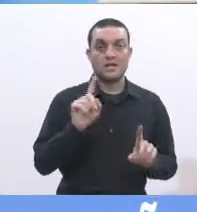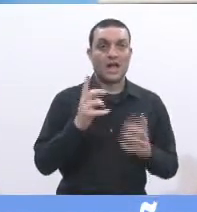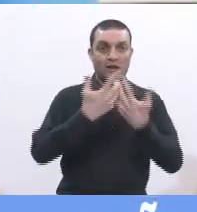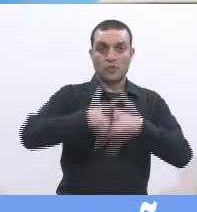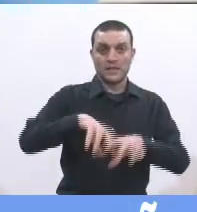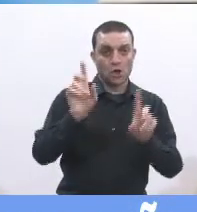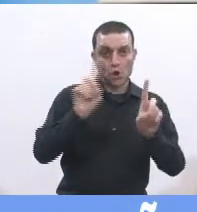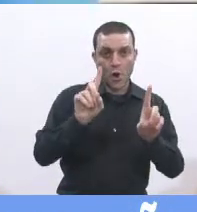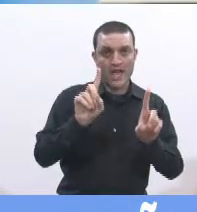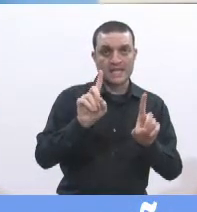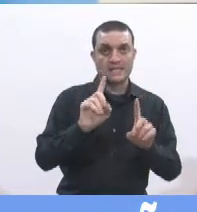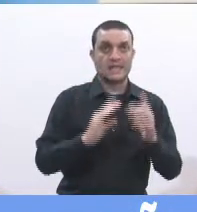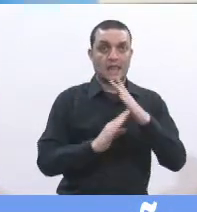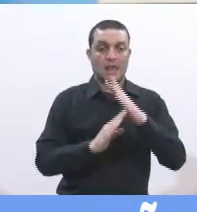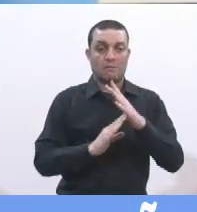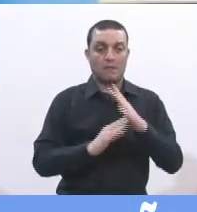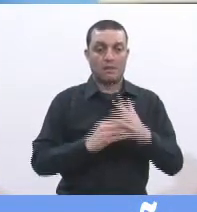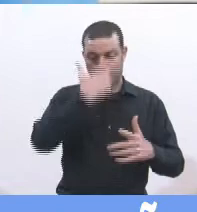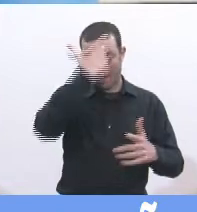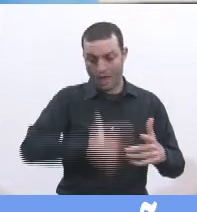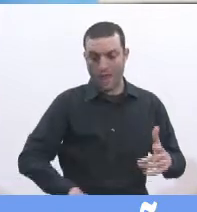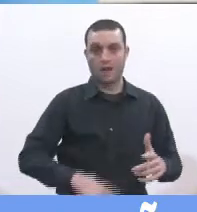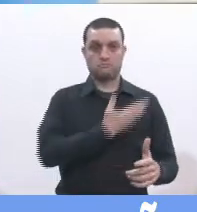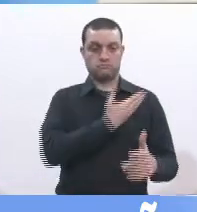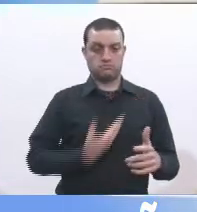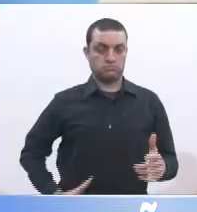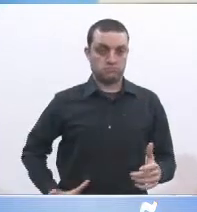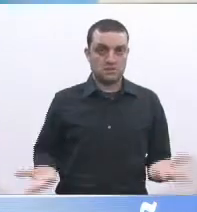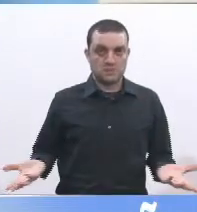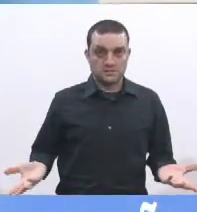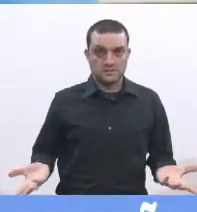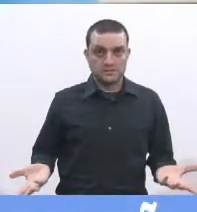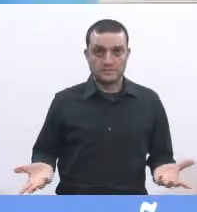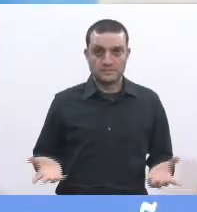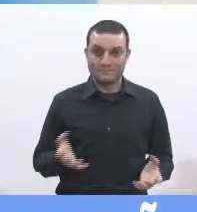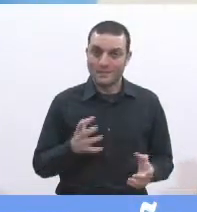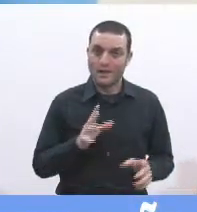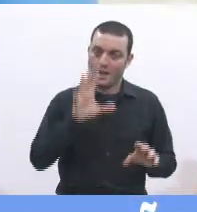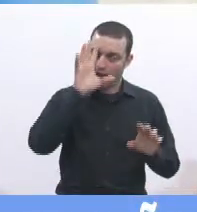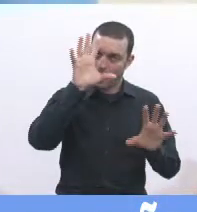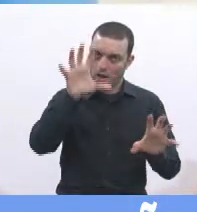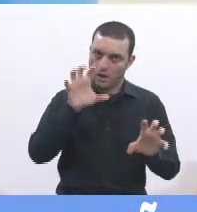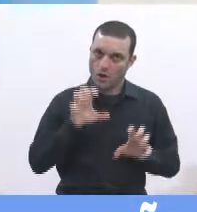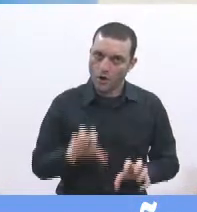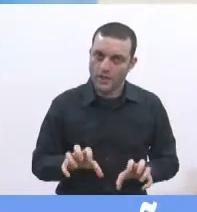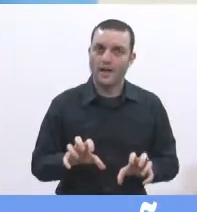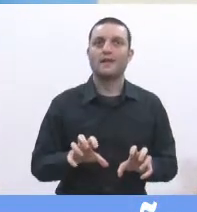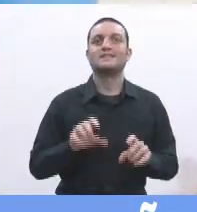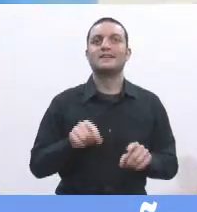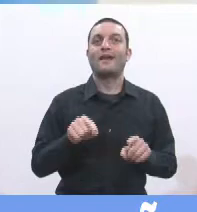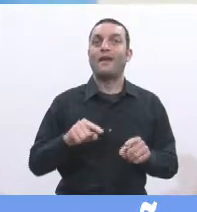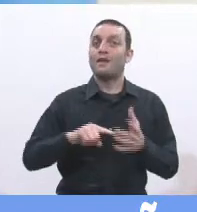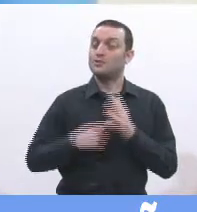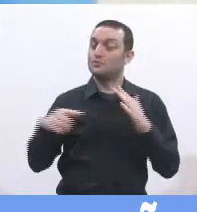se traspasó la justicia en algunos ámbitos penales a la ciudad, que les recuerdo, les informo a todos los senadores tanto que saben de los números de la ciudad de Buenos